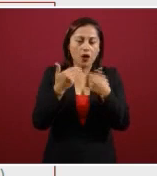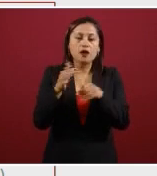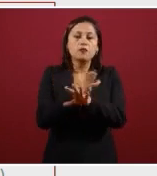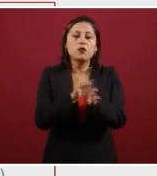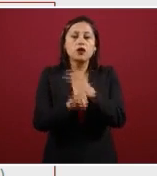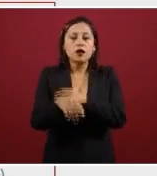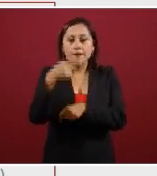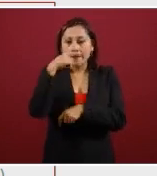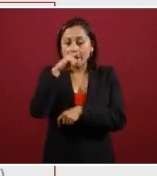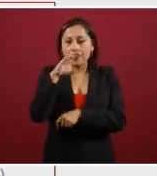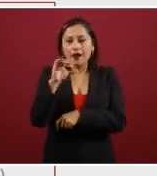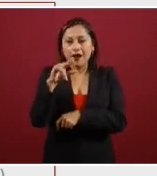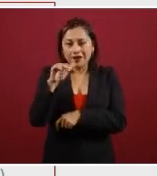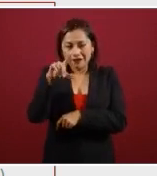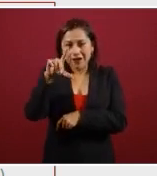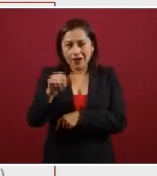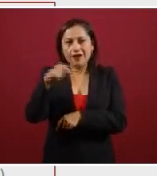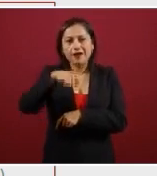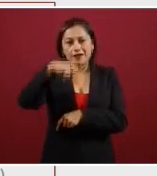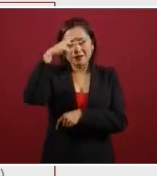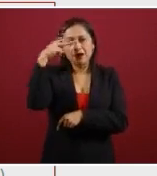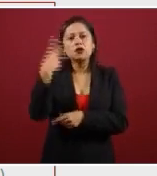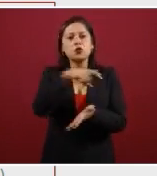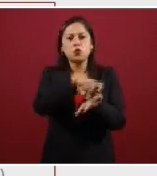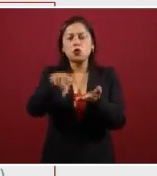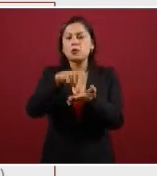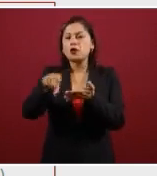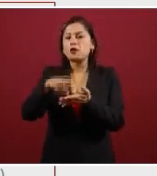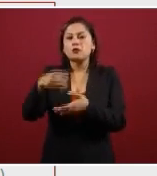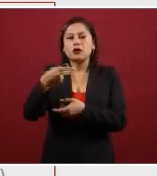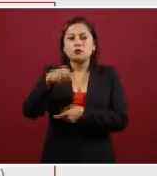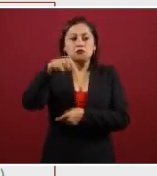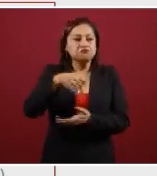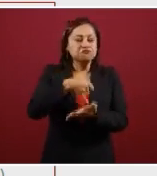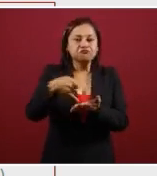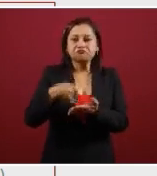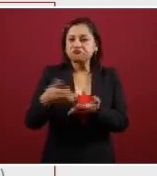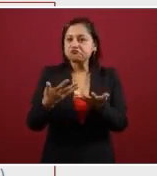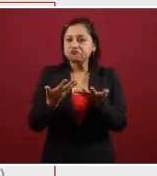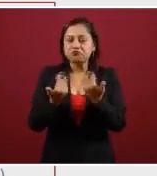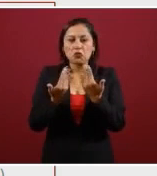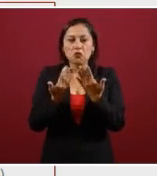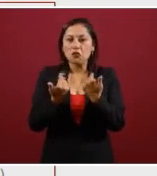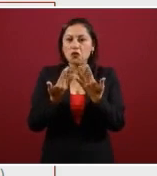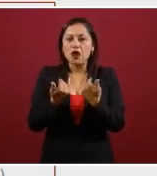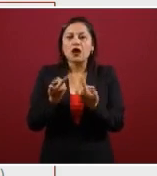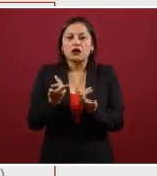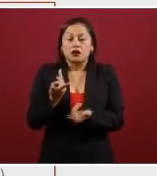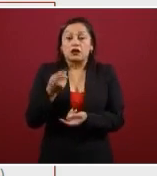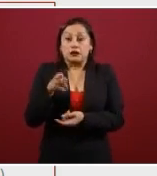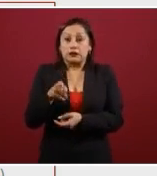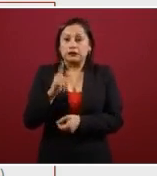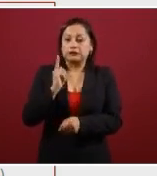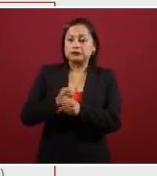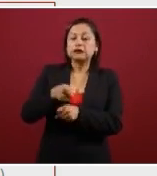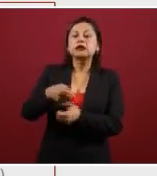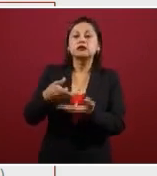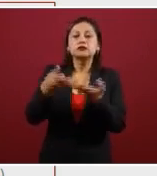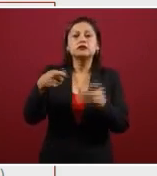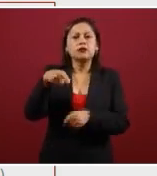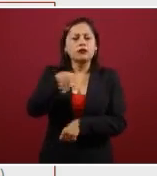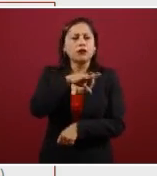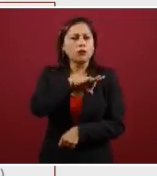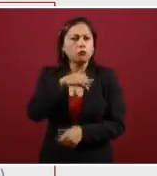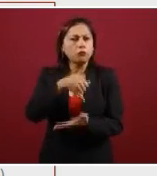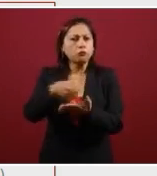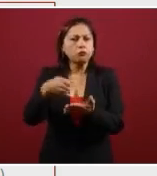los países que más consume canela, pero no la producimos y tenemos suelos y climas aptos para producir